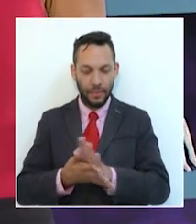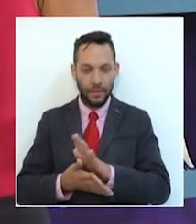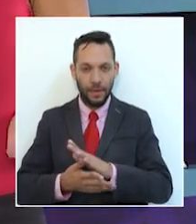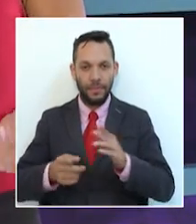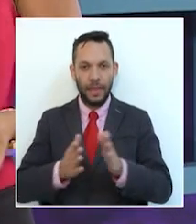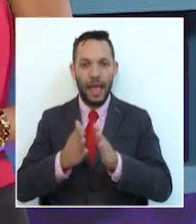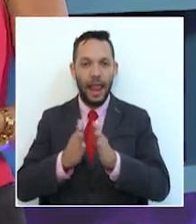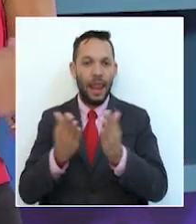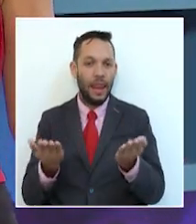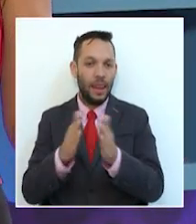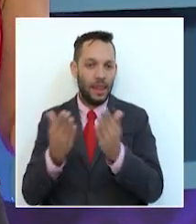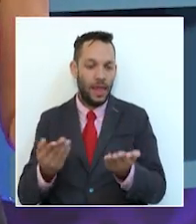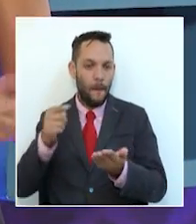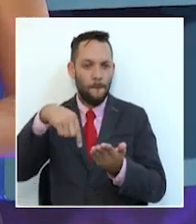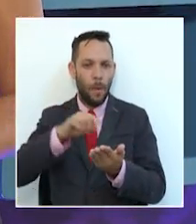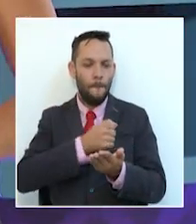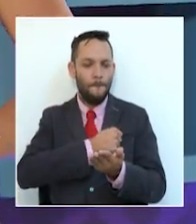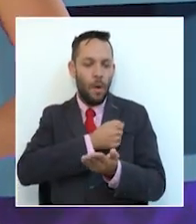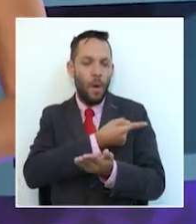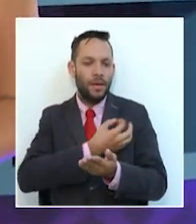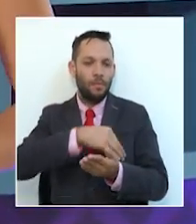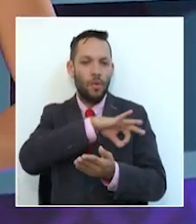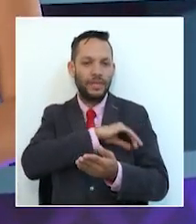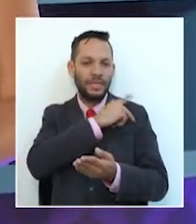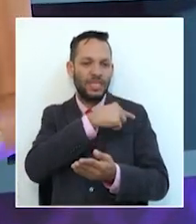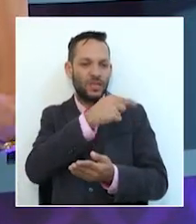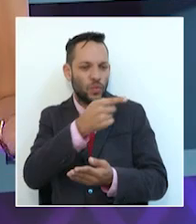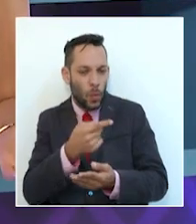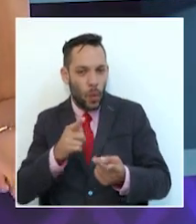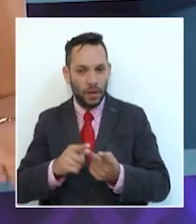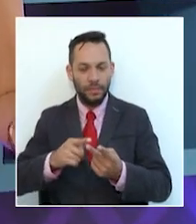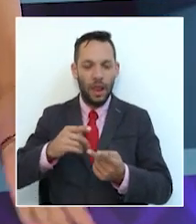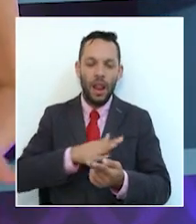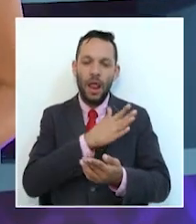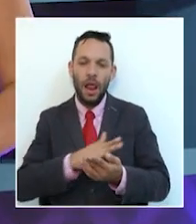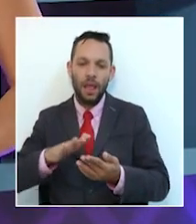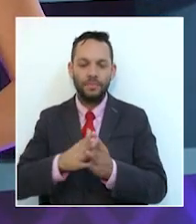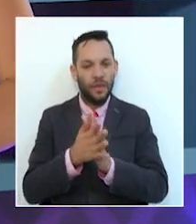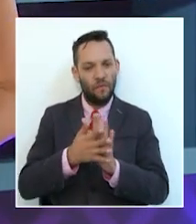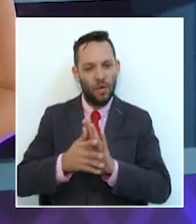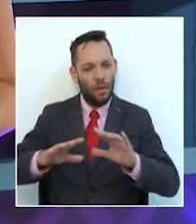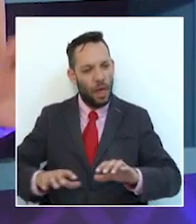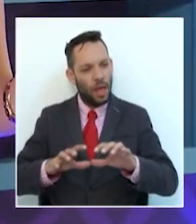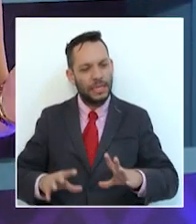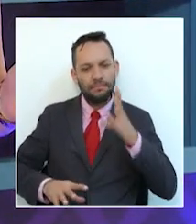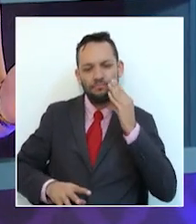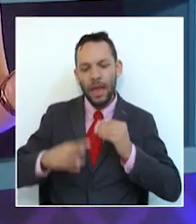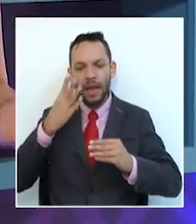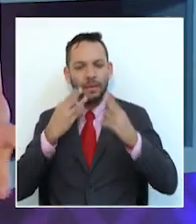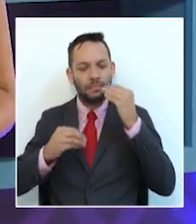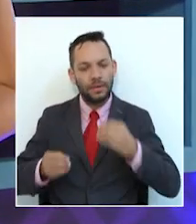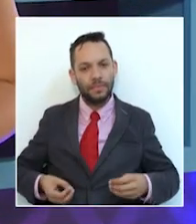de libros. Se trata de un poema, una historia, el cual por medio de la prosa narra anécdotas y experiencias. Un mundo